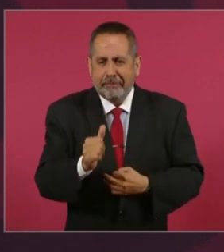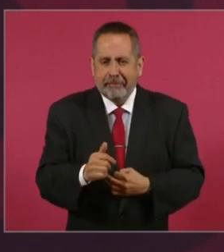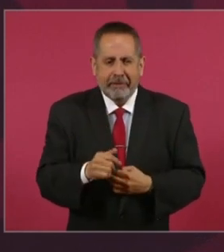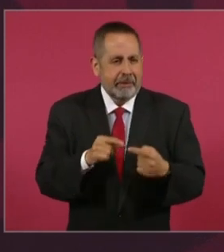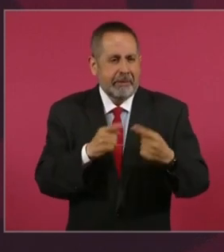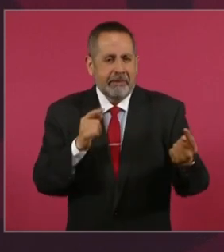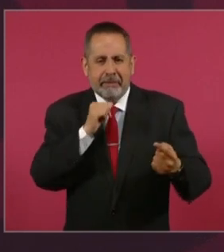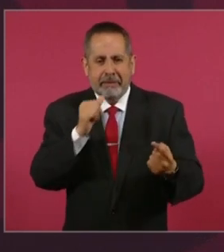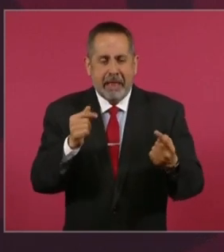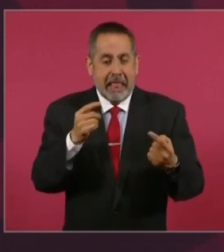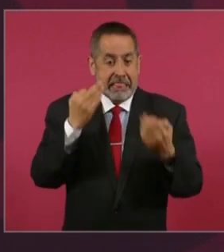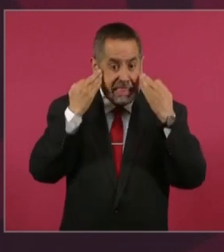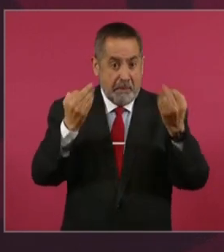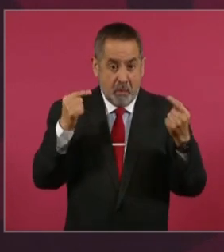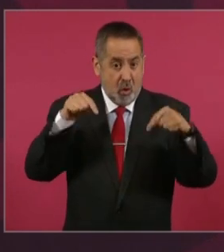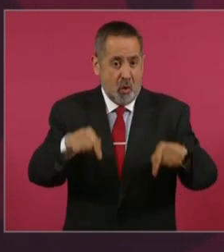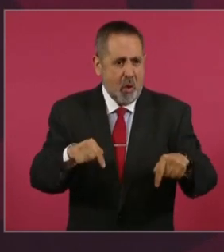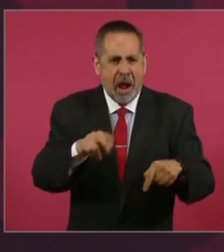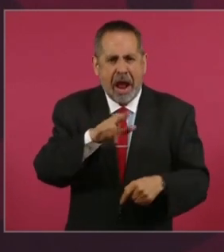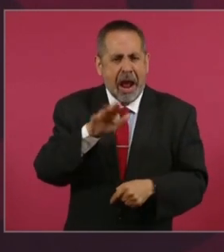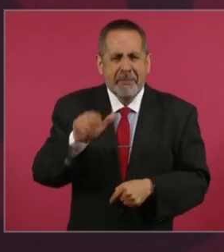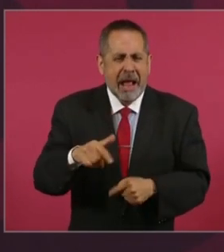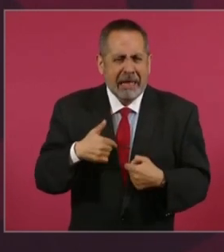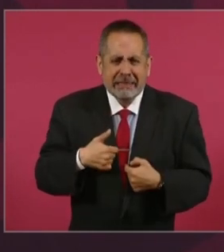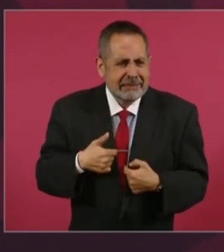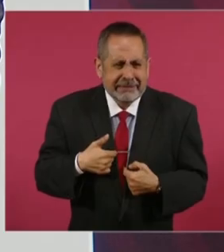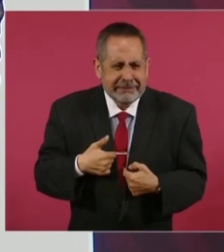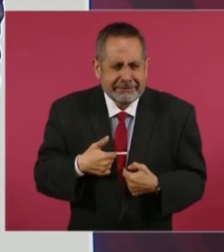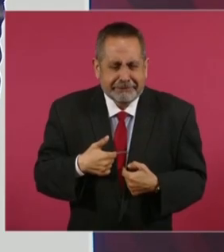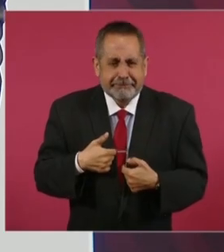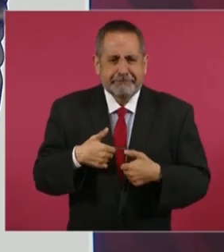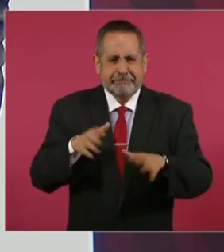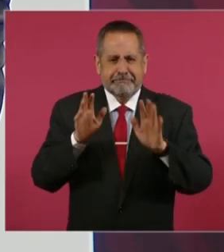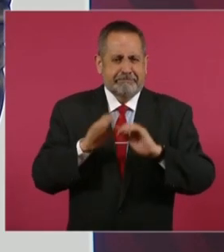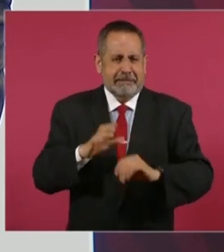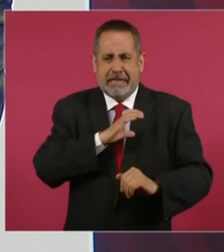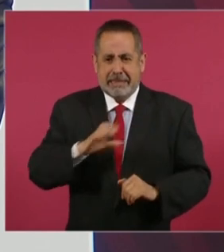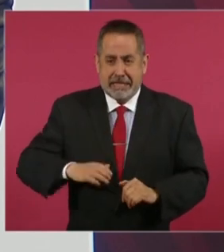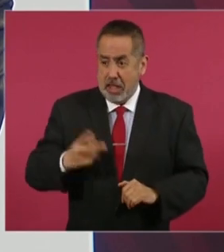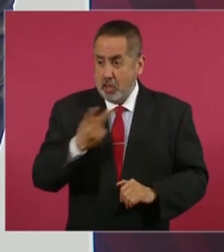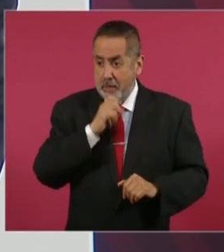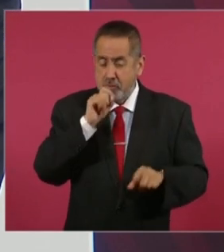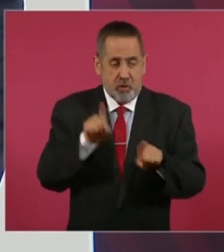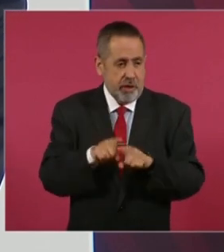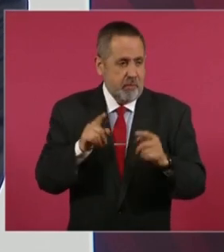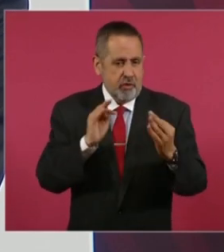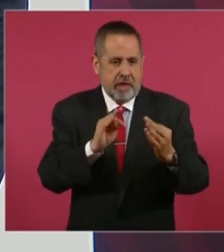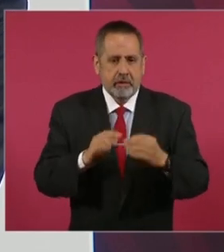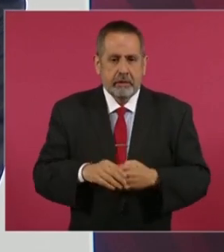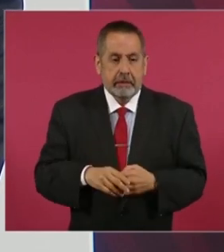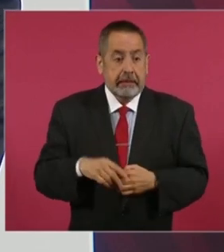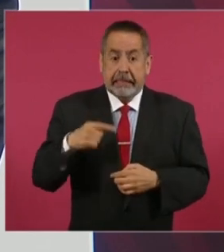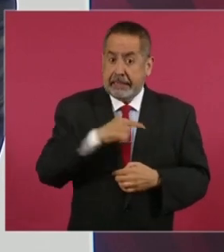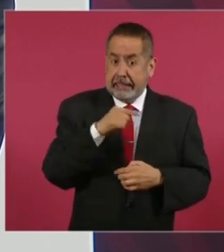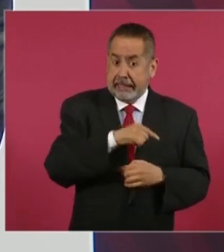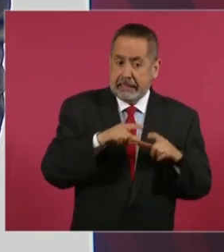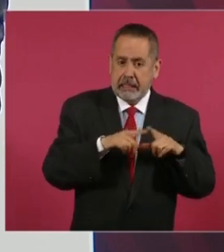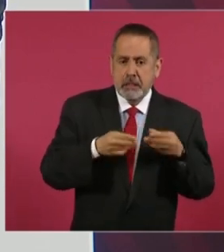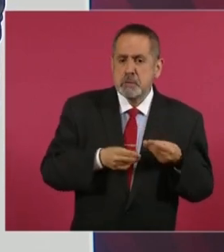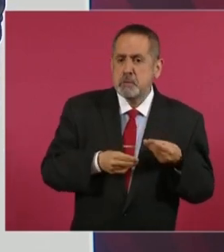adversarios adversarios o rivales nunca nos enfrentamos como candidatos pero él metió